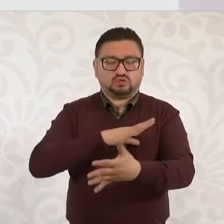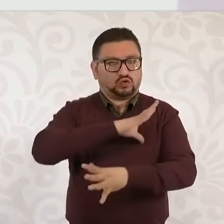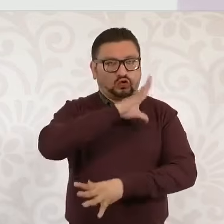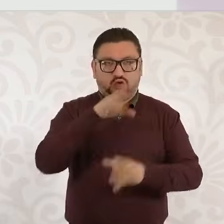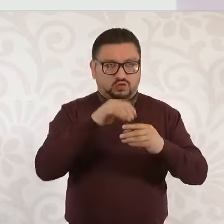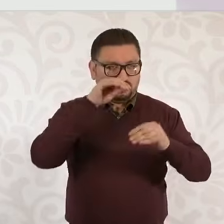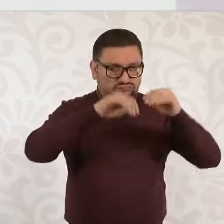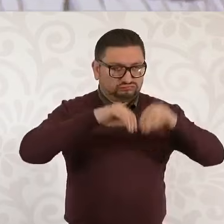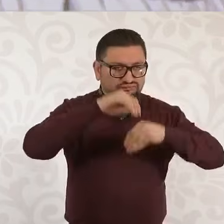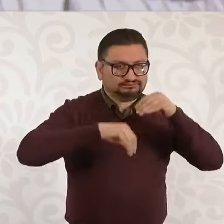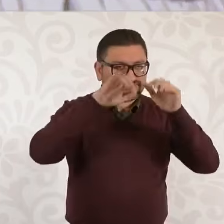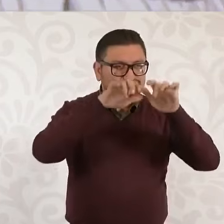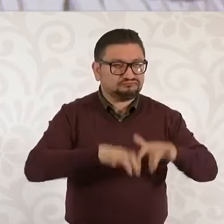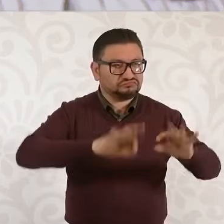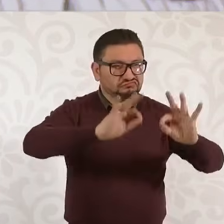los detalles,